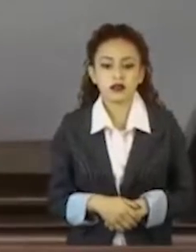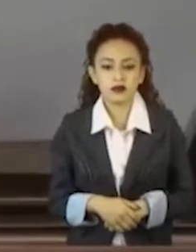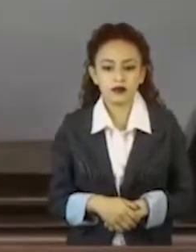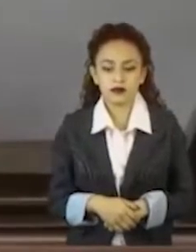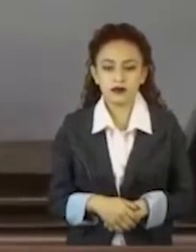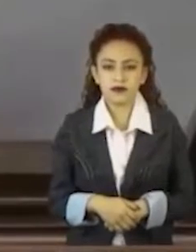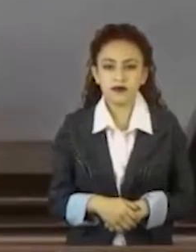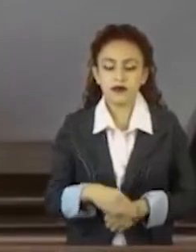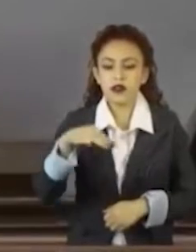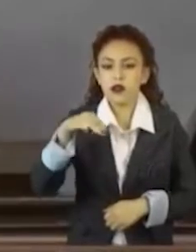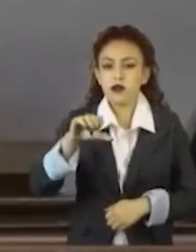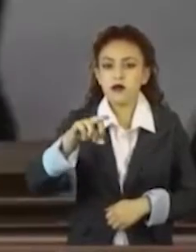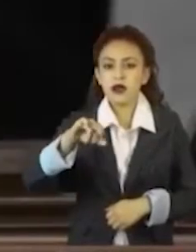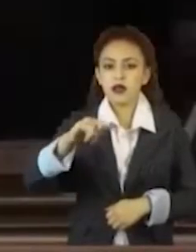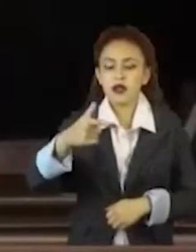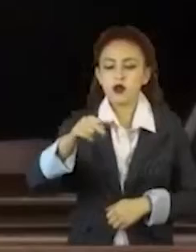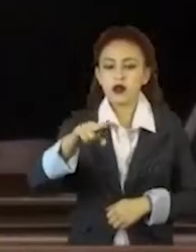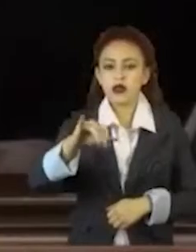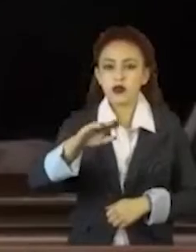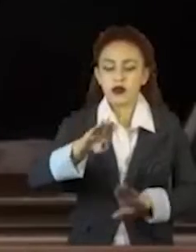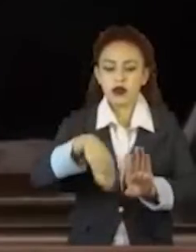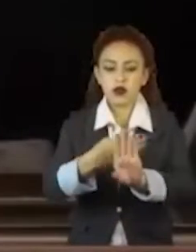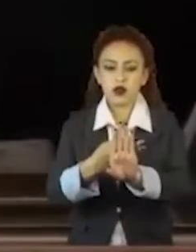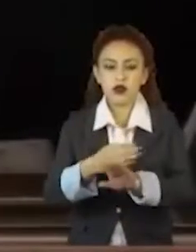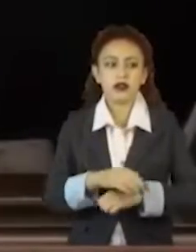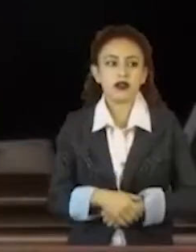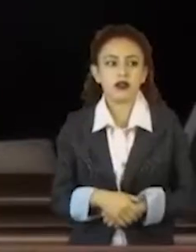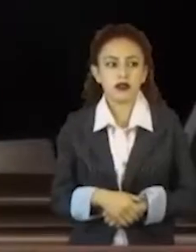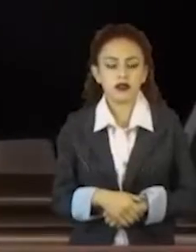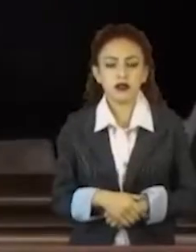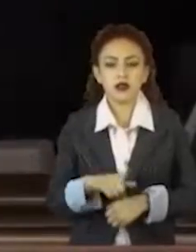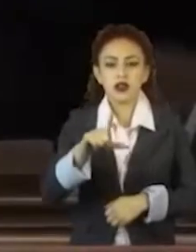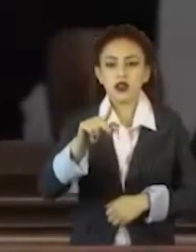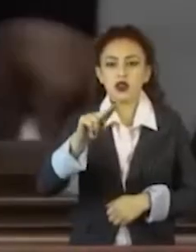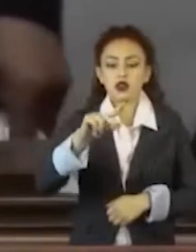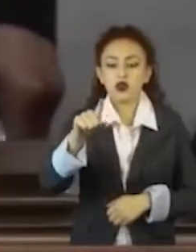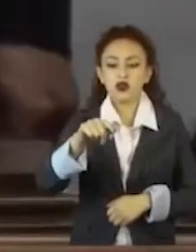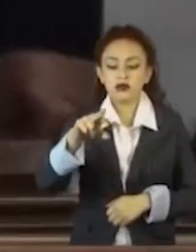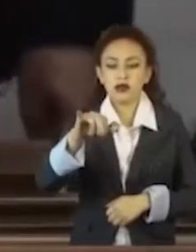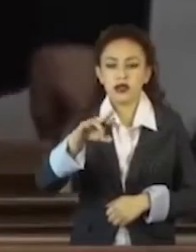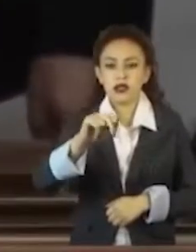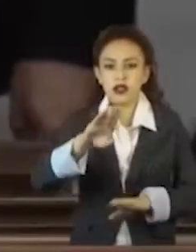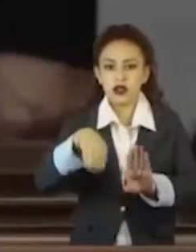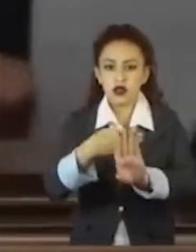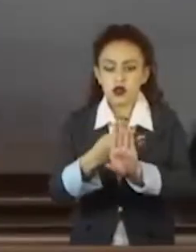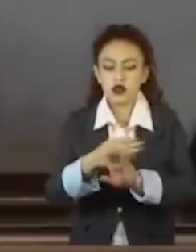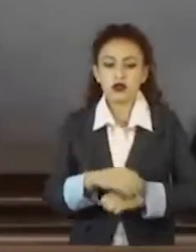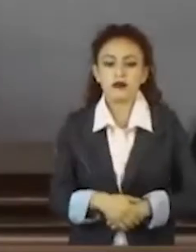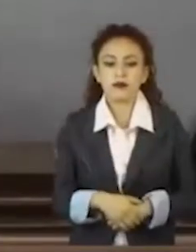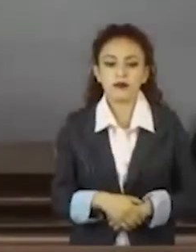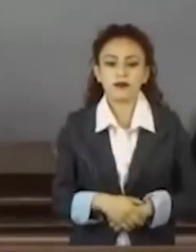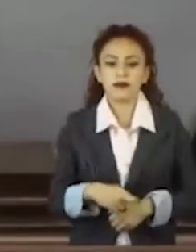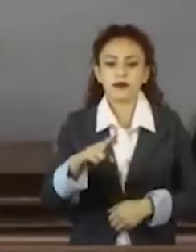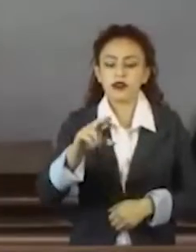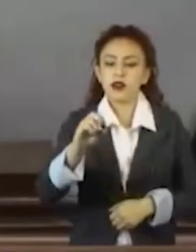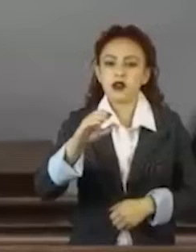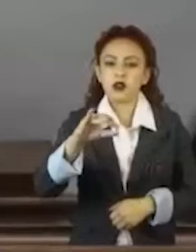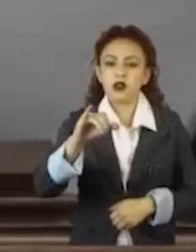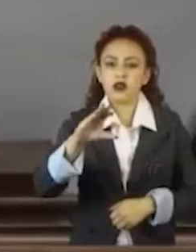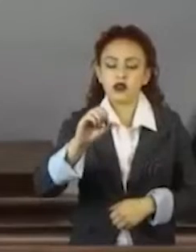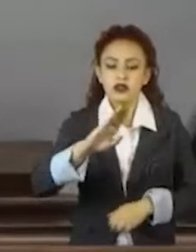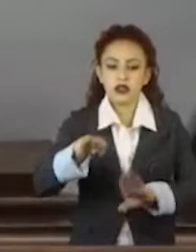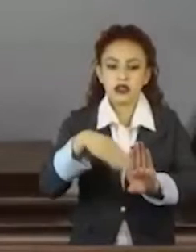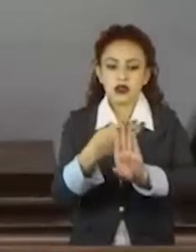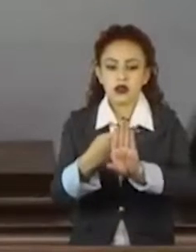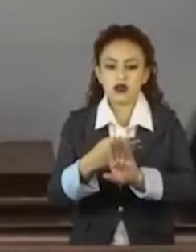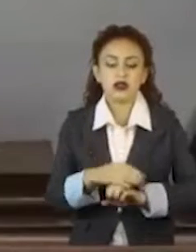Díaz Chagoya María Guadalupe, en contra. García García Luz María, en contra. Beamonte Romero Rocío,